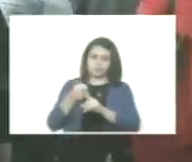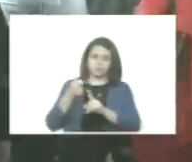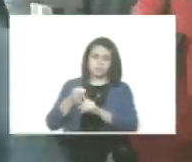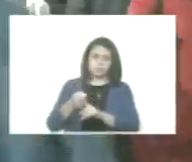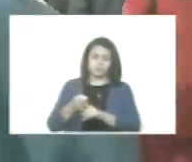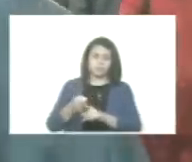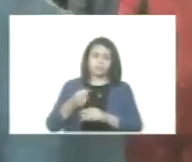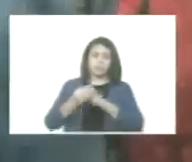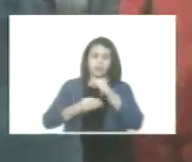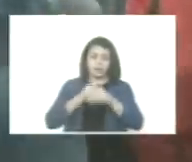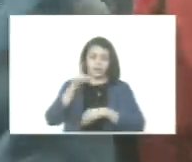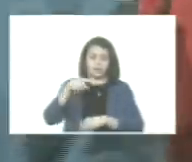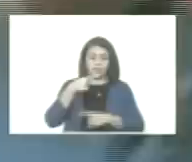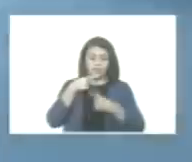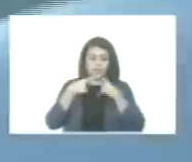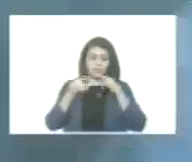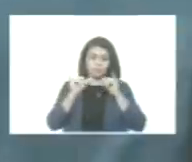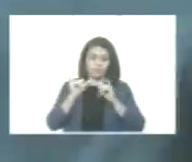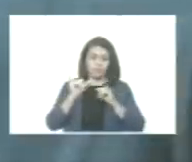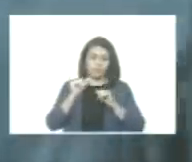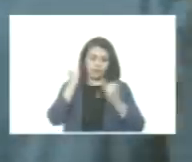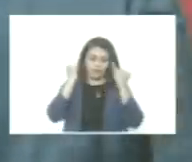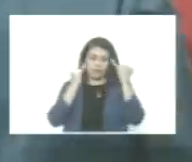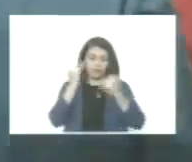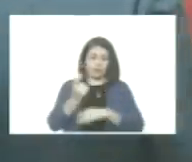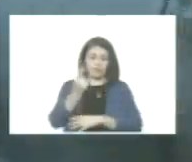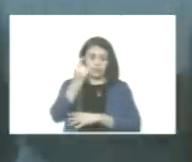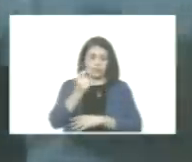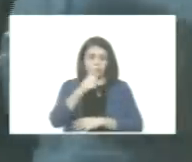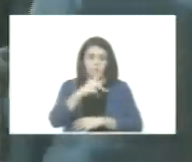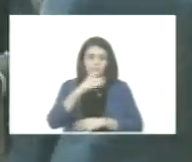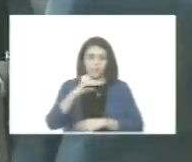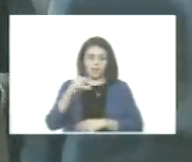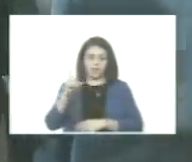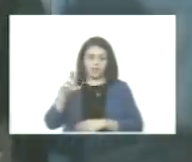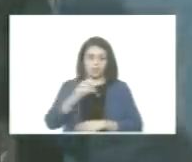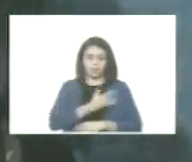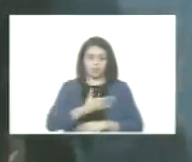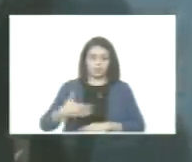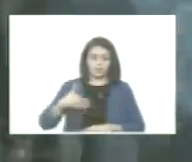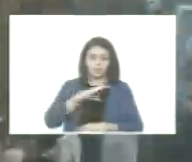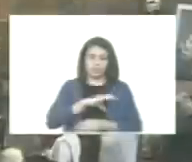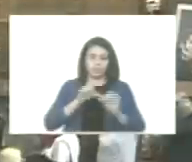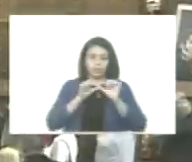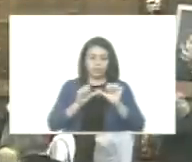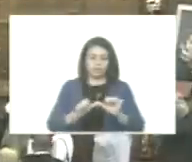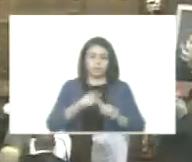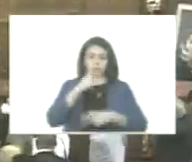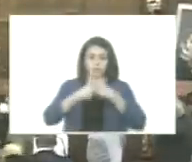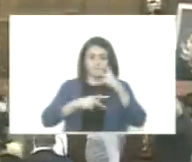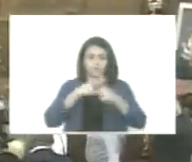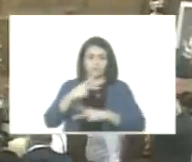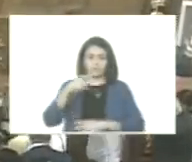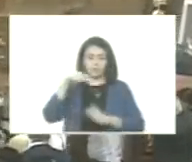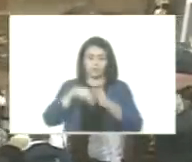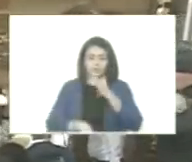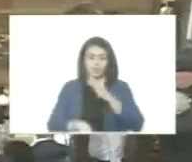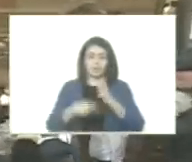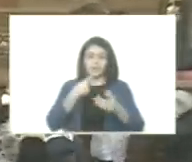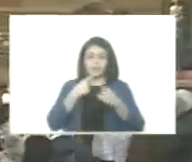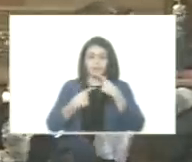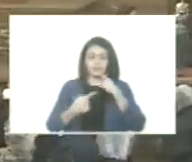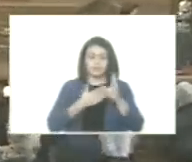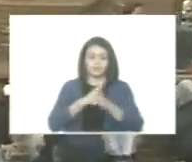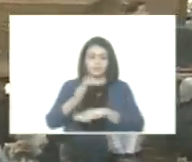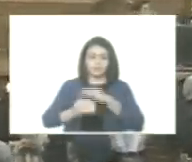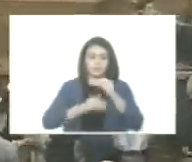vilipendiado. En ese mismo orden de idea, también hablaba el diputado Pedro Carreño, presidente de la Comisión Permanente de Política Interior, y decía que